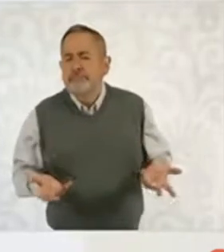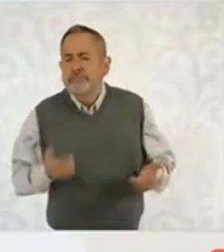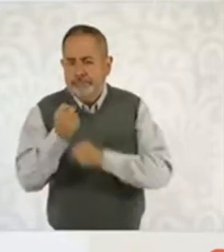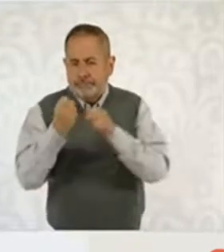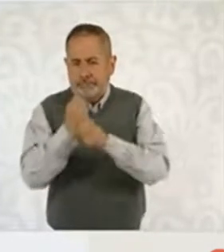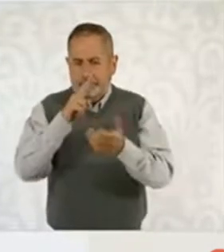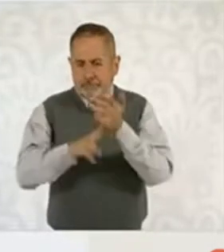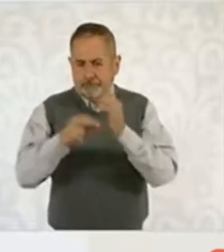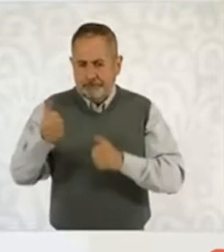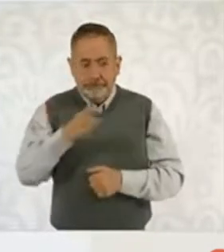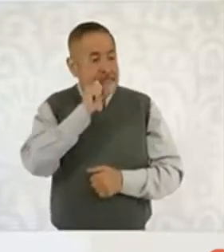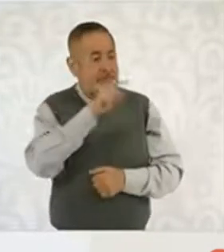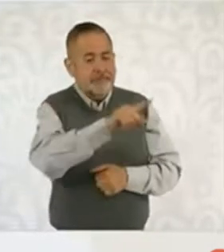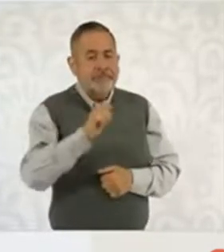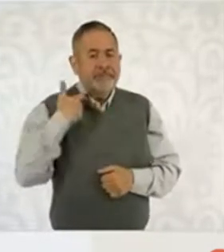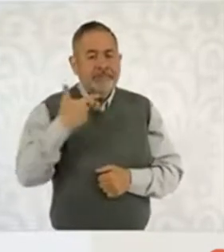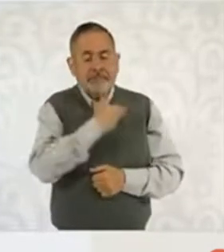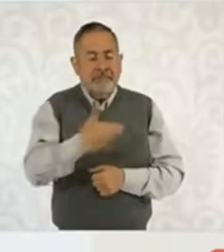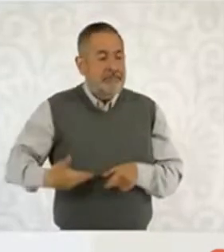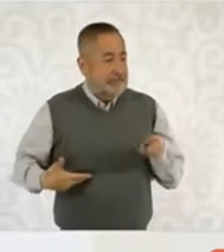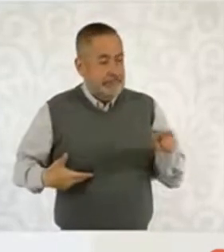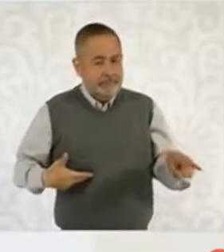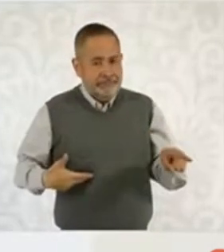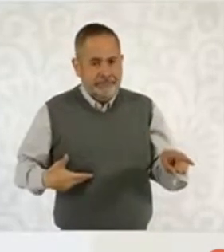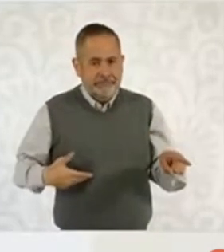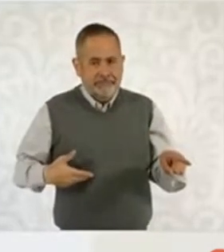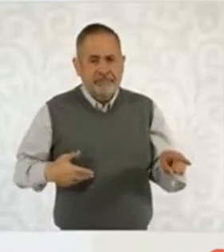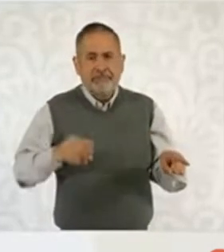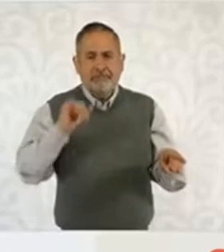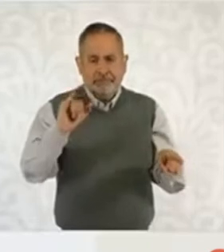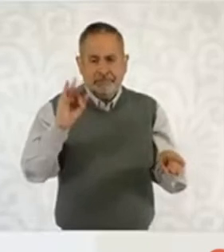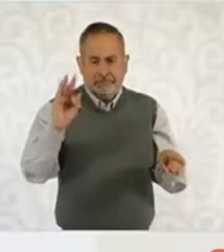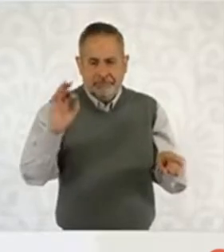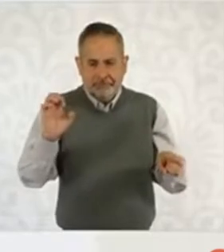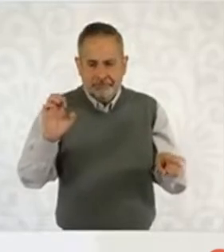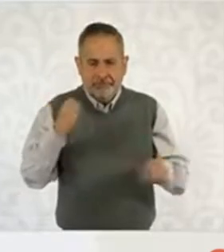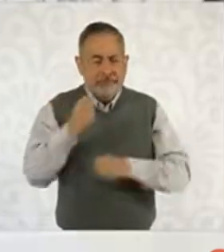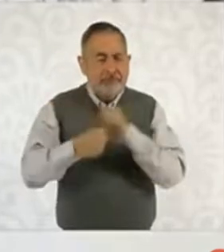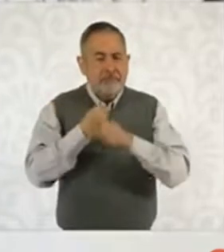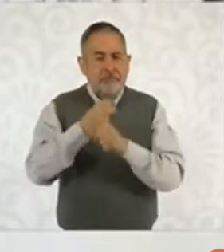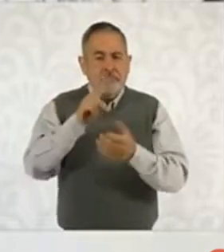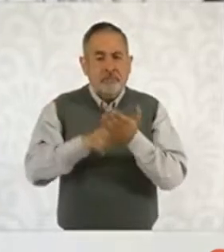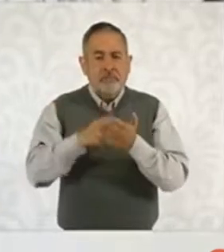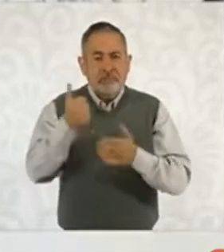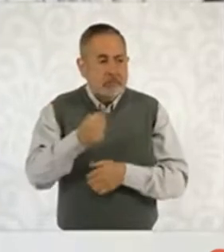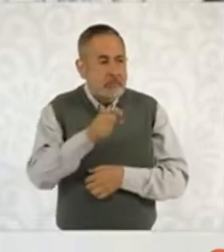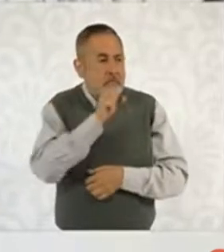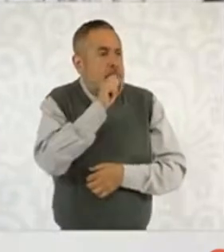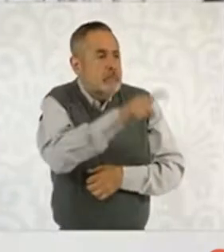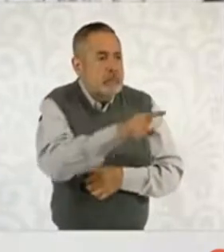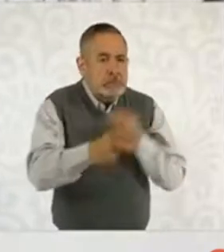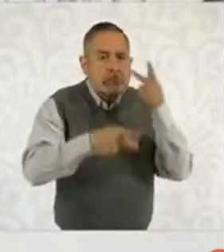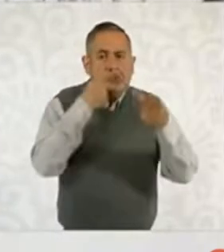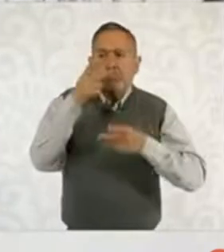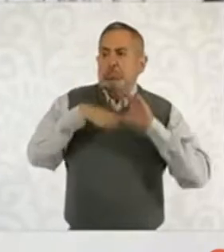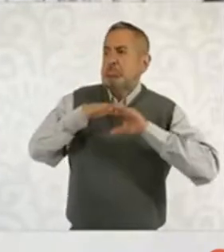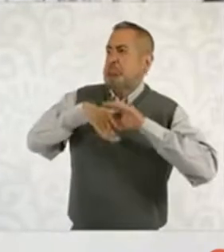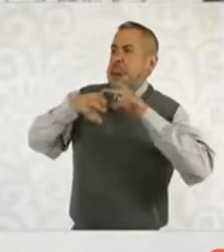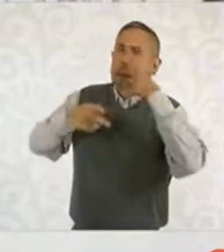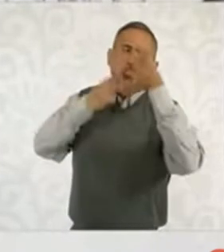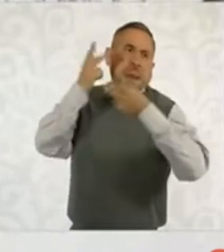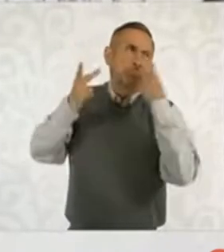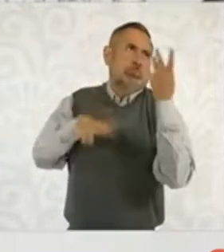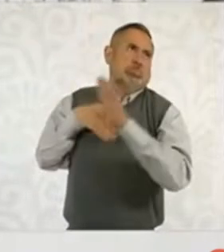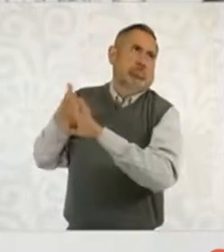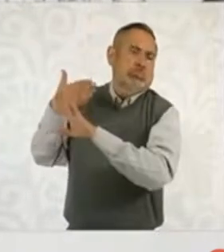porque quien era presidente del Instituto Federal Electoral en el 2006 es uno de los comentócratas más